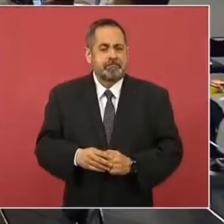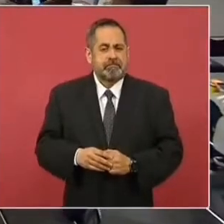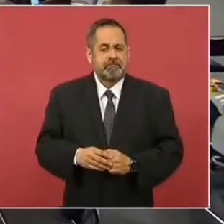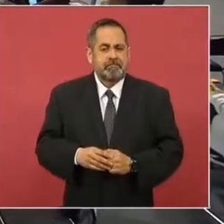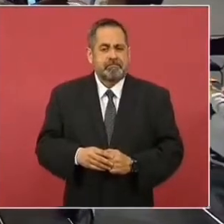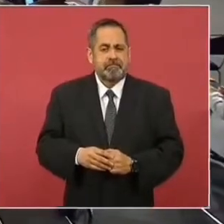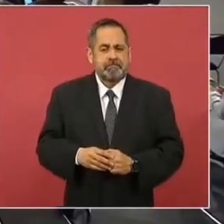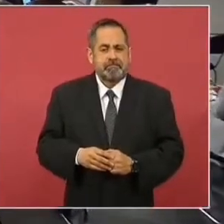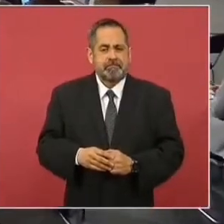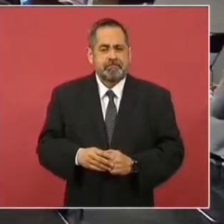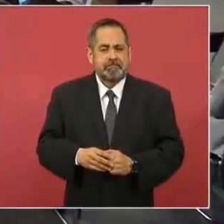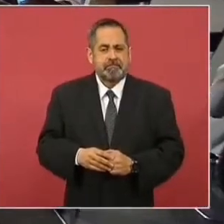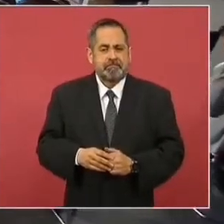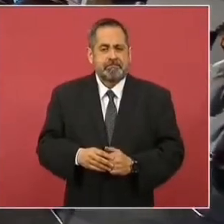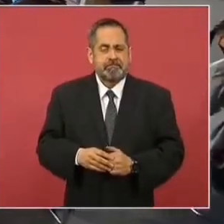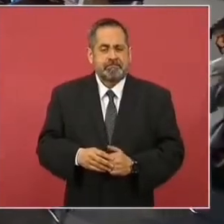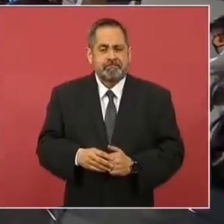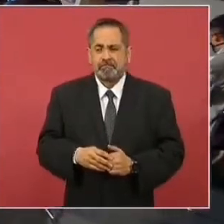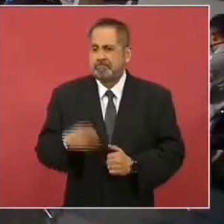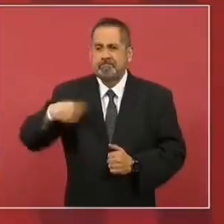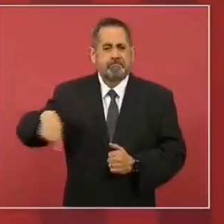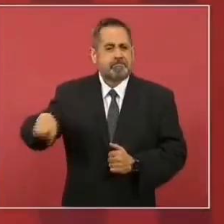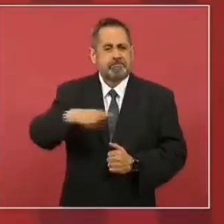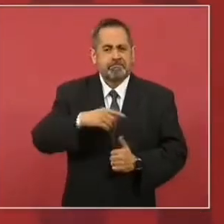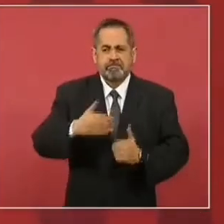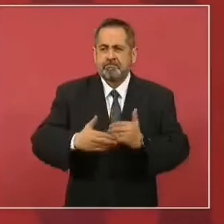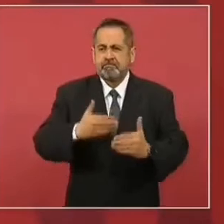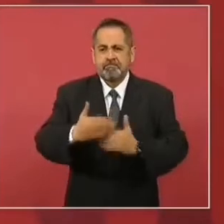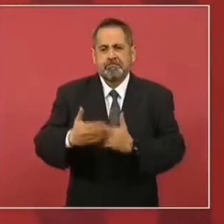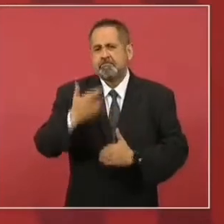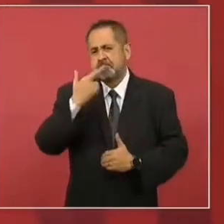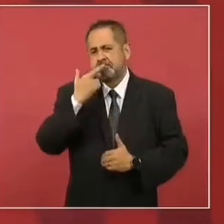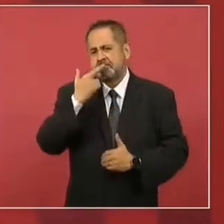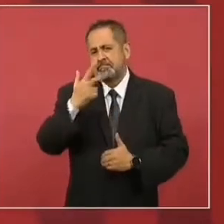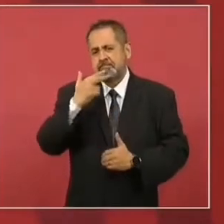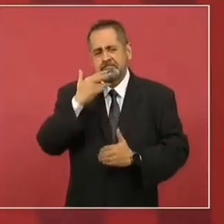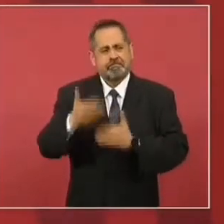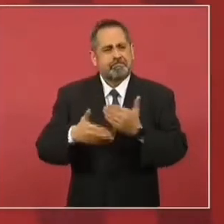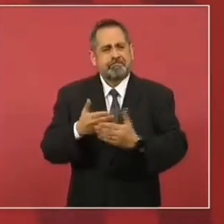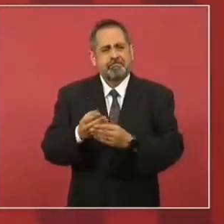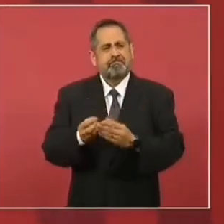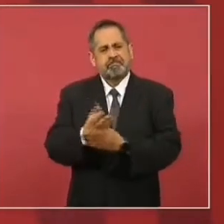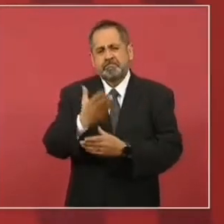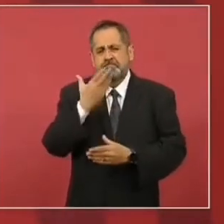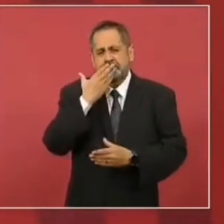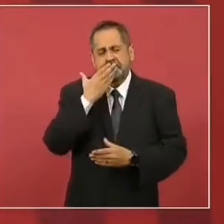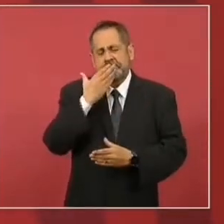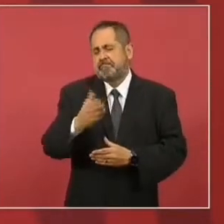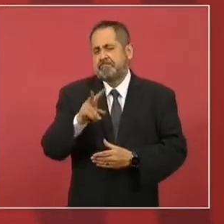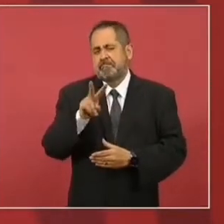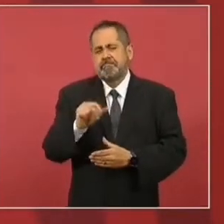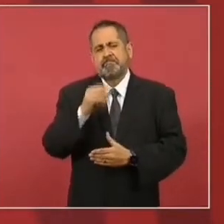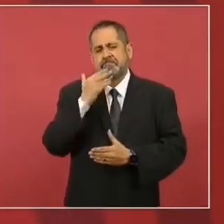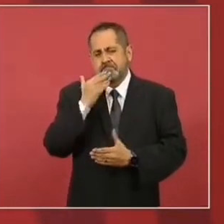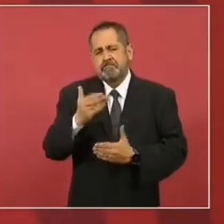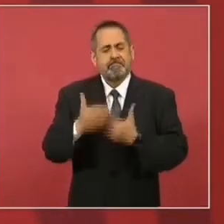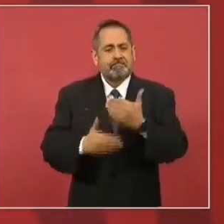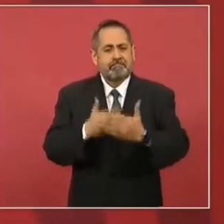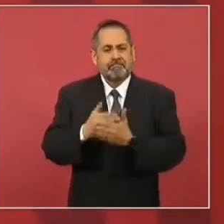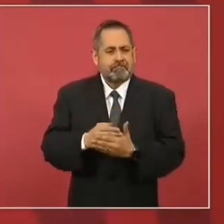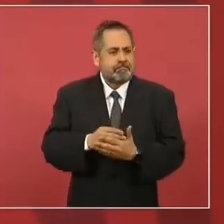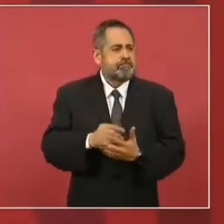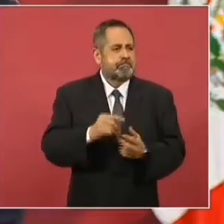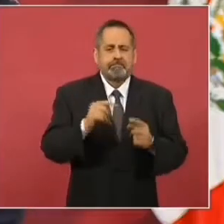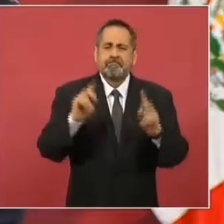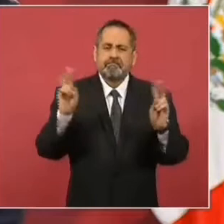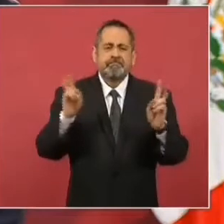nos va a ir muy bien en todos los terrenos, en todos los campos de